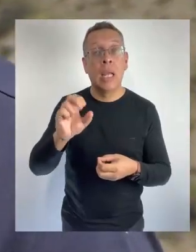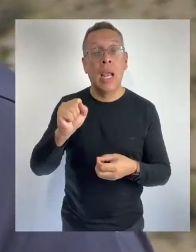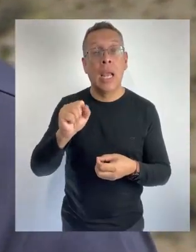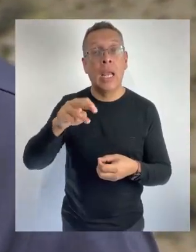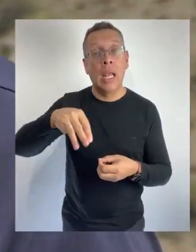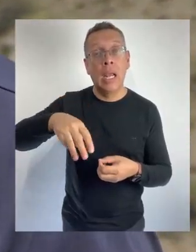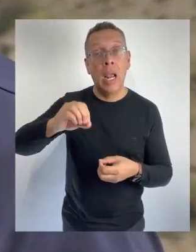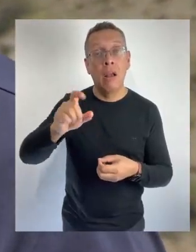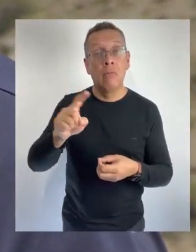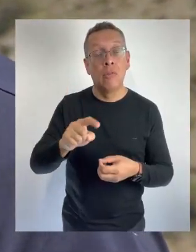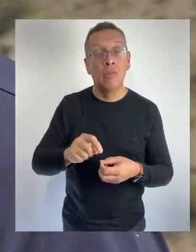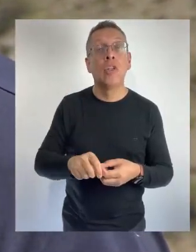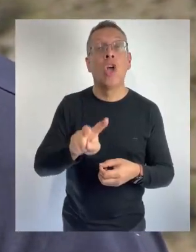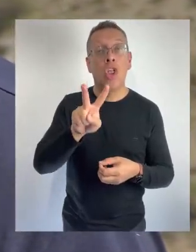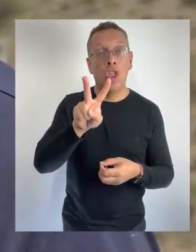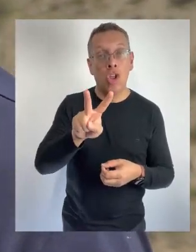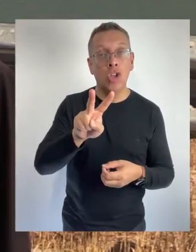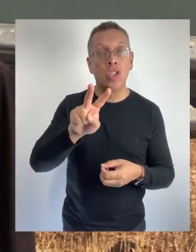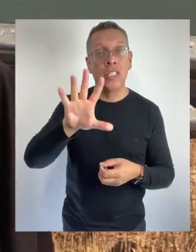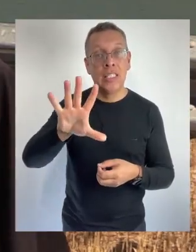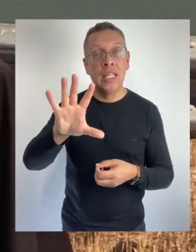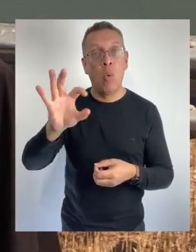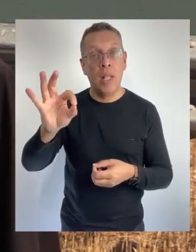250. ¿Ya? ¿Cuánto una